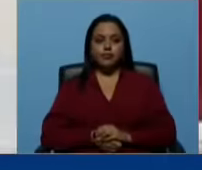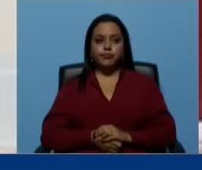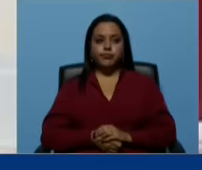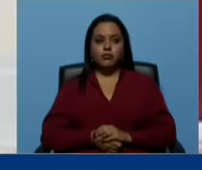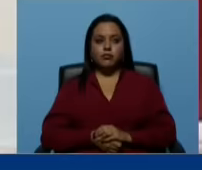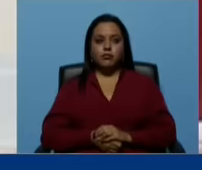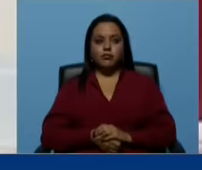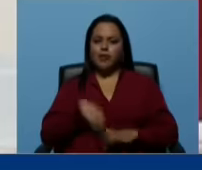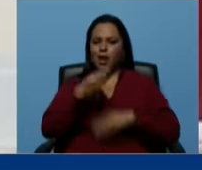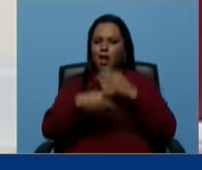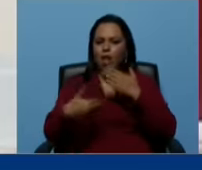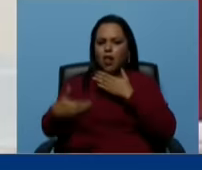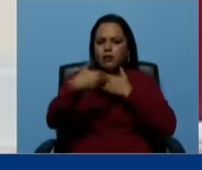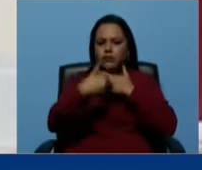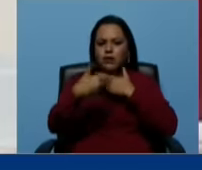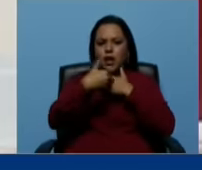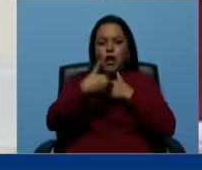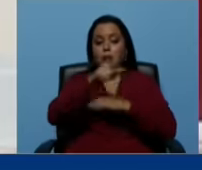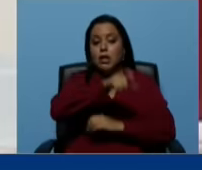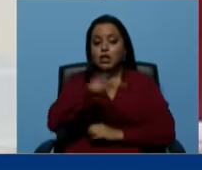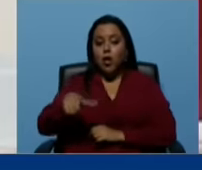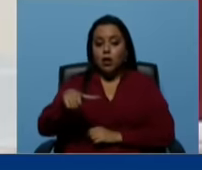Atacaron transeúntes.